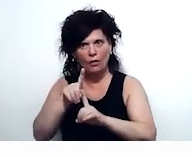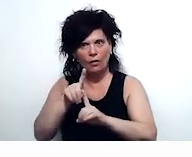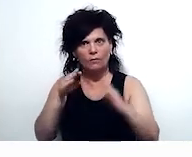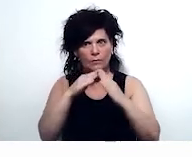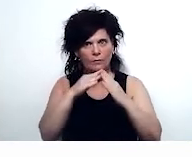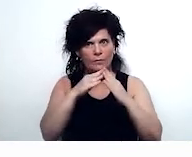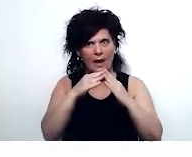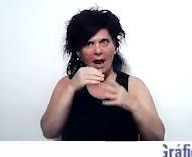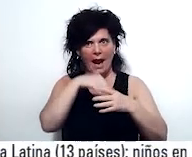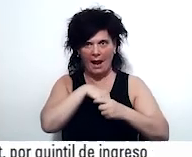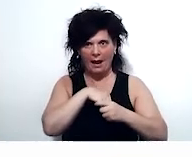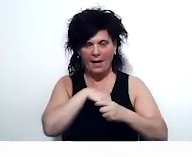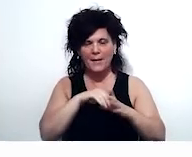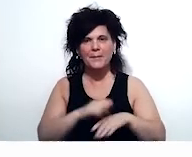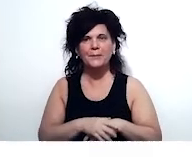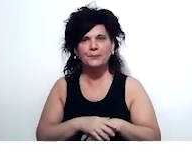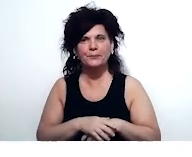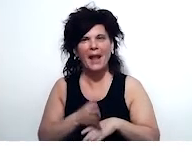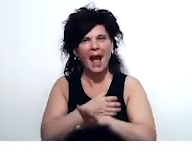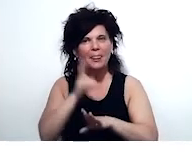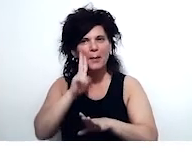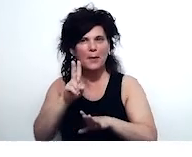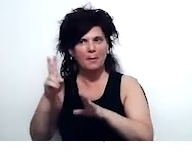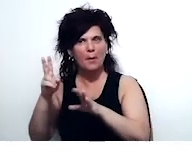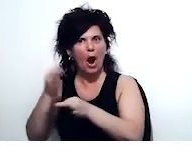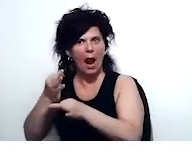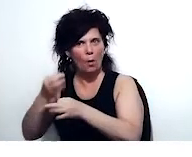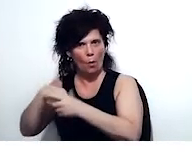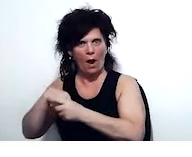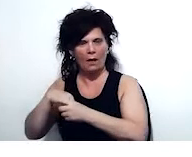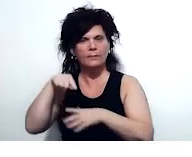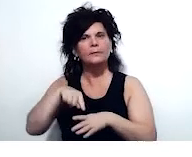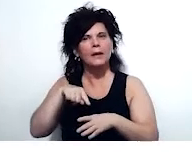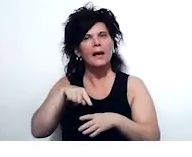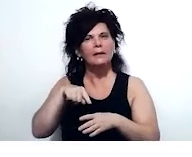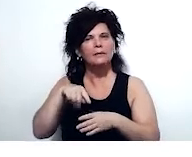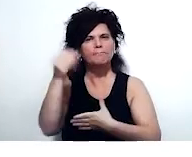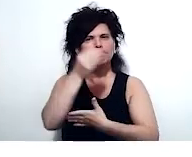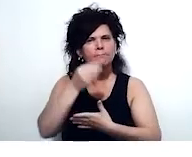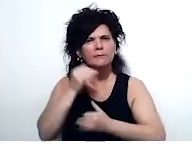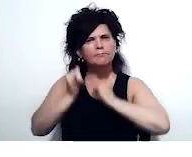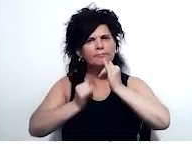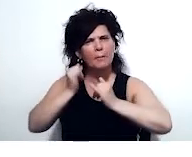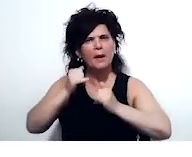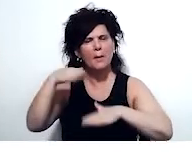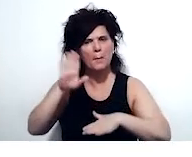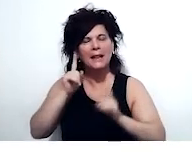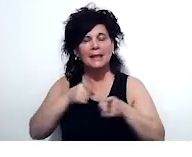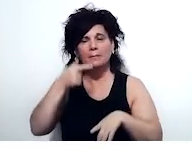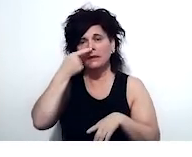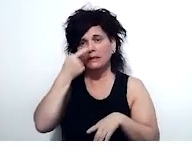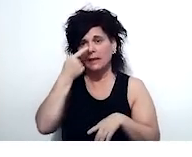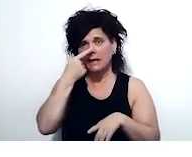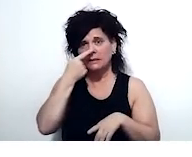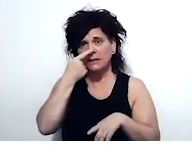antes era en escuelas. Y acá, este gráfico se los explico un poquito más, pero es súper interesante